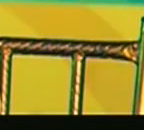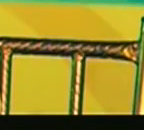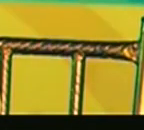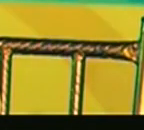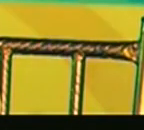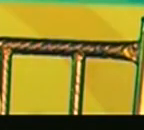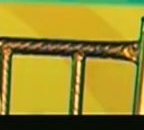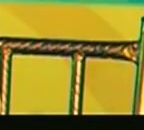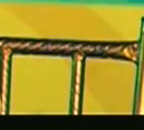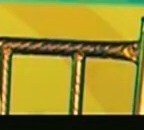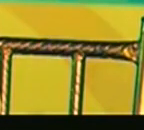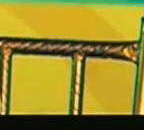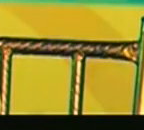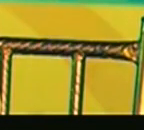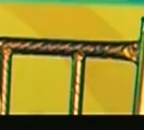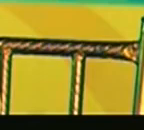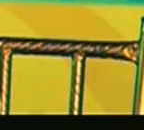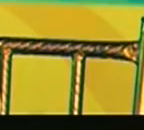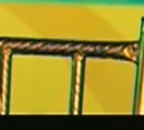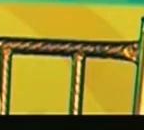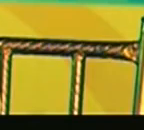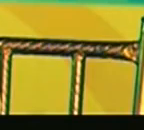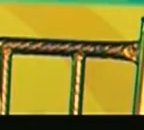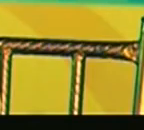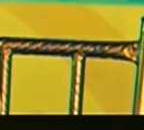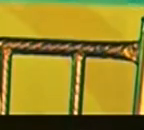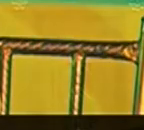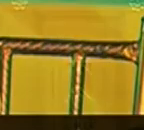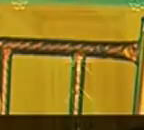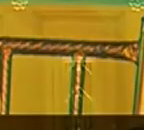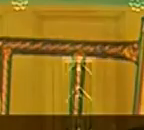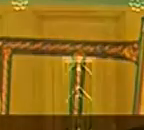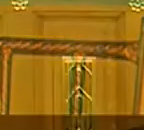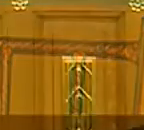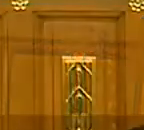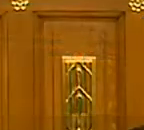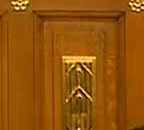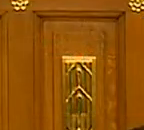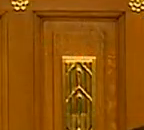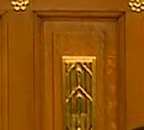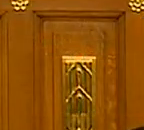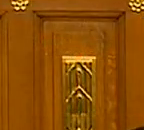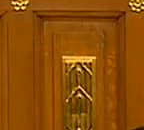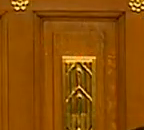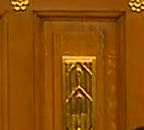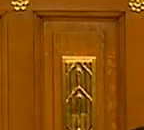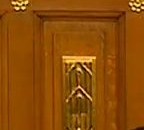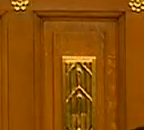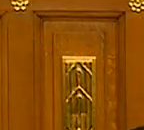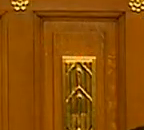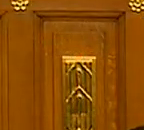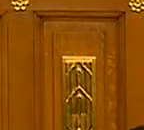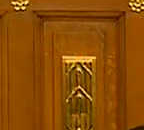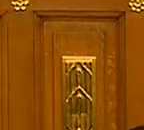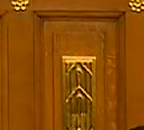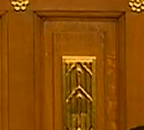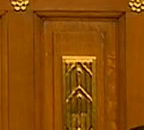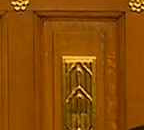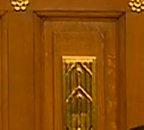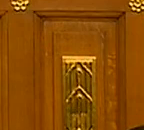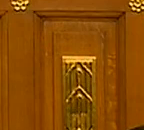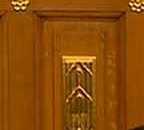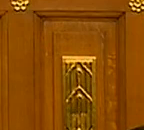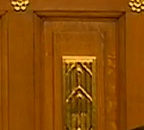todas las comunidades de caracas en todo el país todo el ejemplo que significa para la juventud venezolana nosotros hablarle